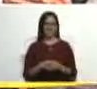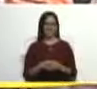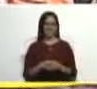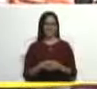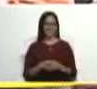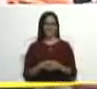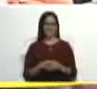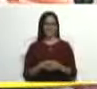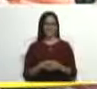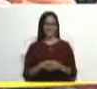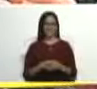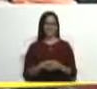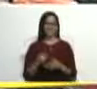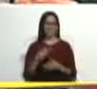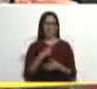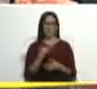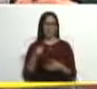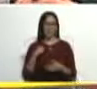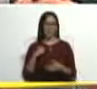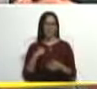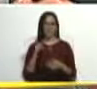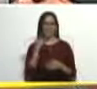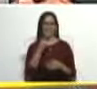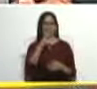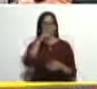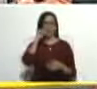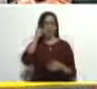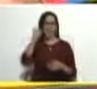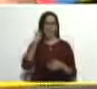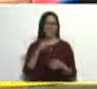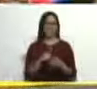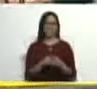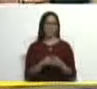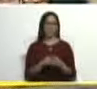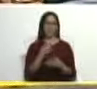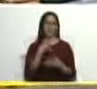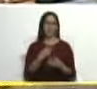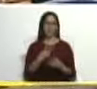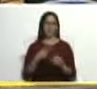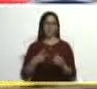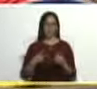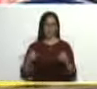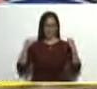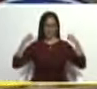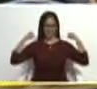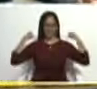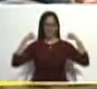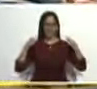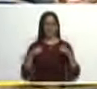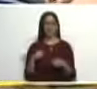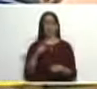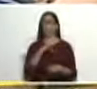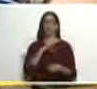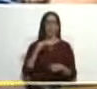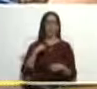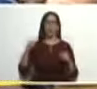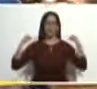No es que soy, porque él dice, Nicolás, vos soy un vergatario. No, no soy un